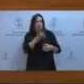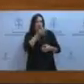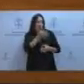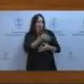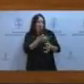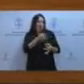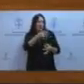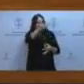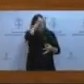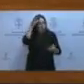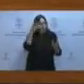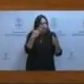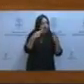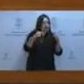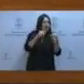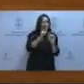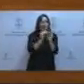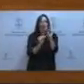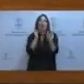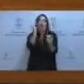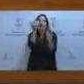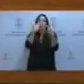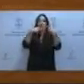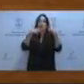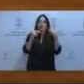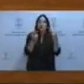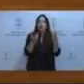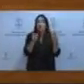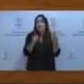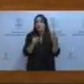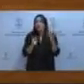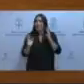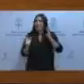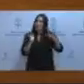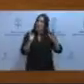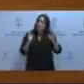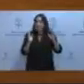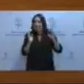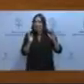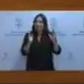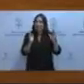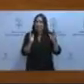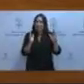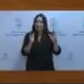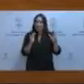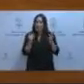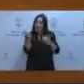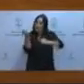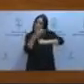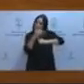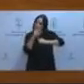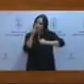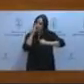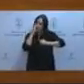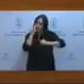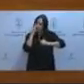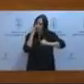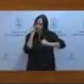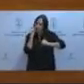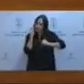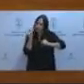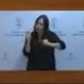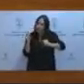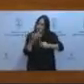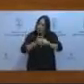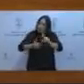finaliza la temporada alta y finaliza la época en la que, digamos, es más fácil tener ingresos turísticos. Dos